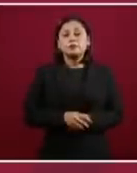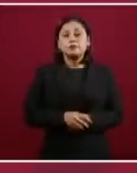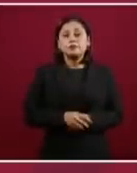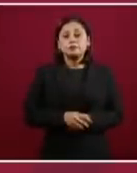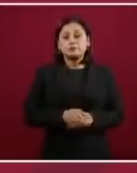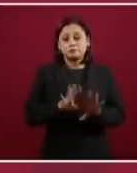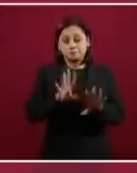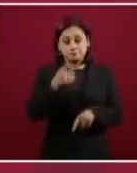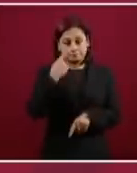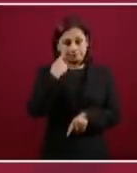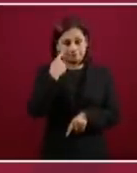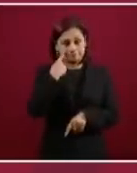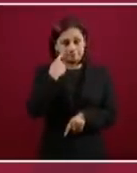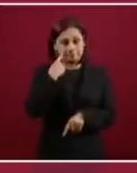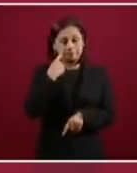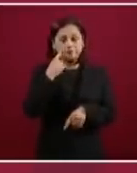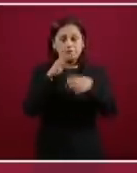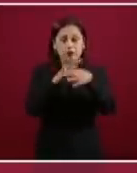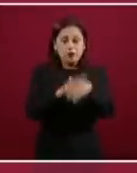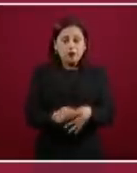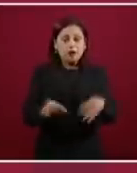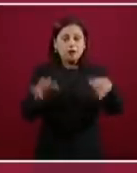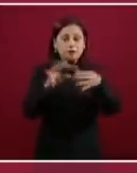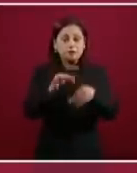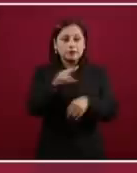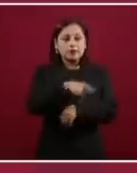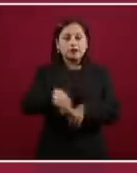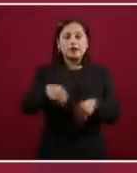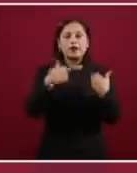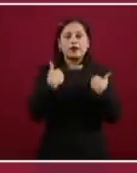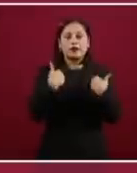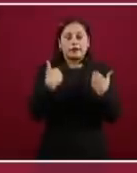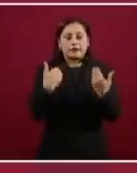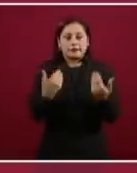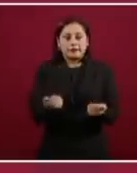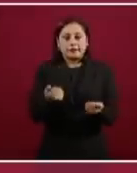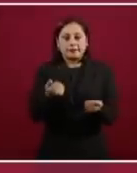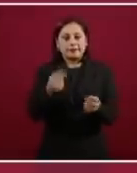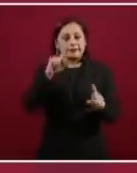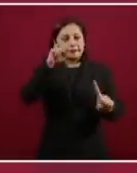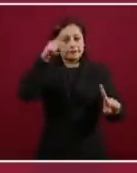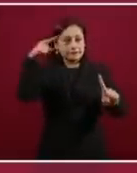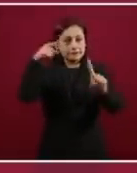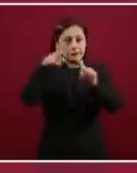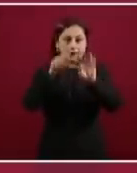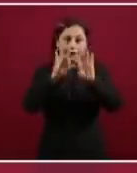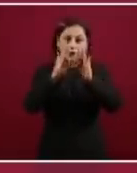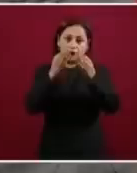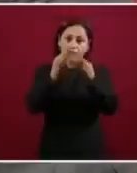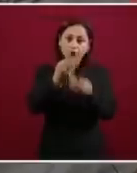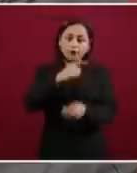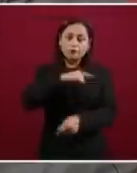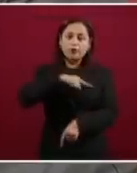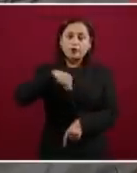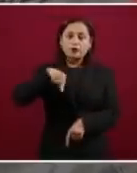porque eso ayuda mucho a entender cuál es nuestra estrategia en materia de finanzas